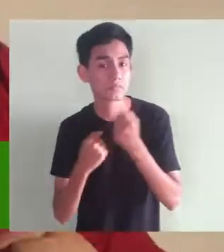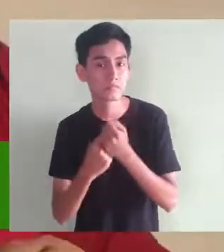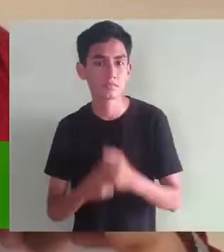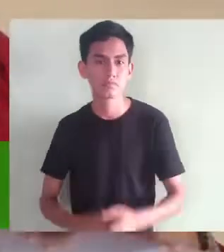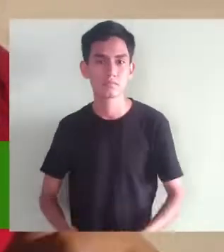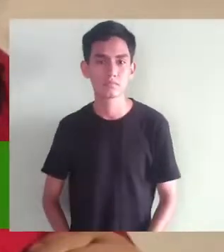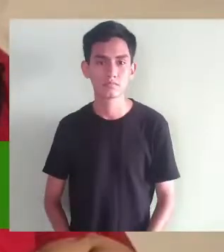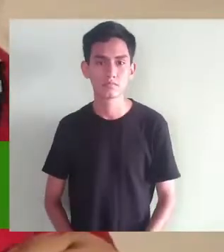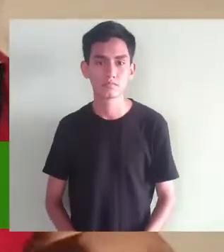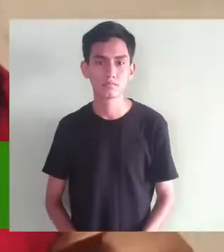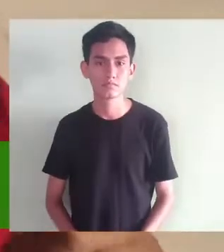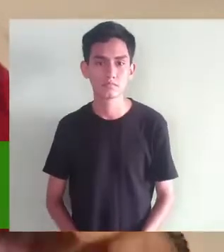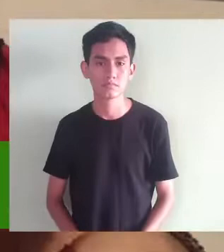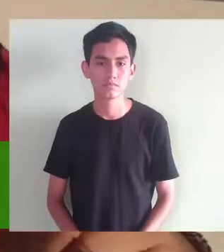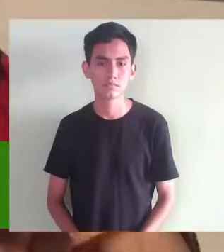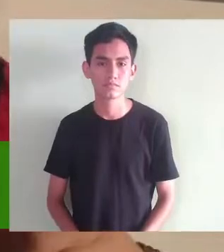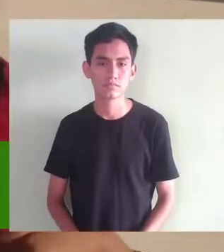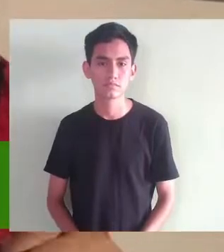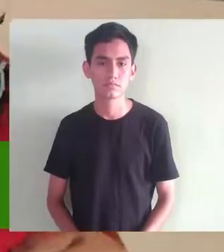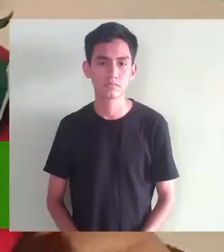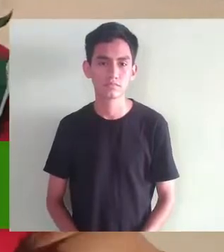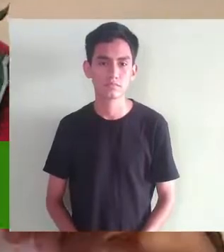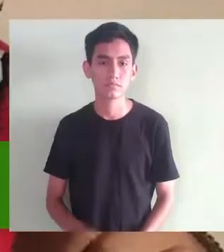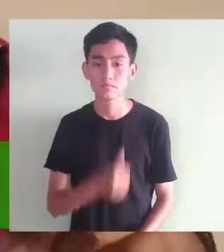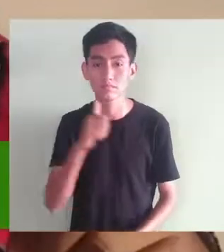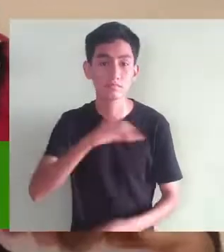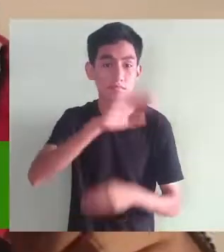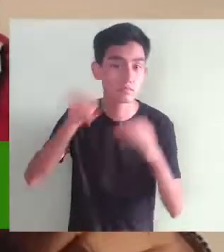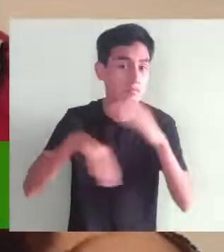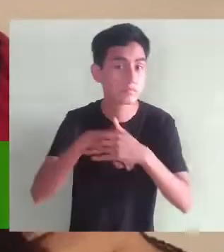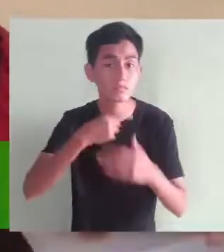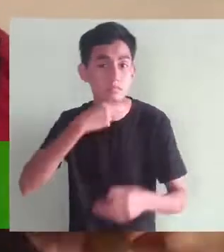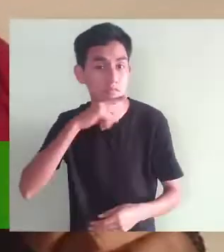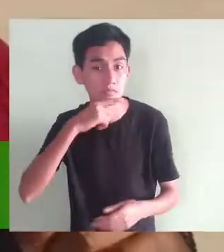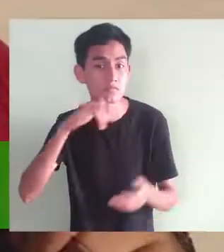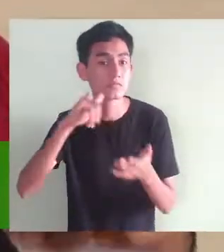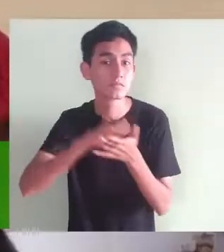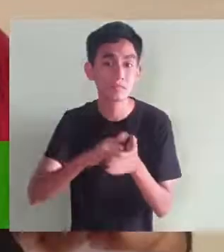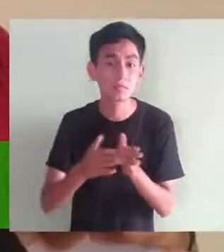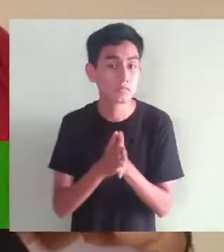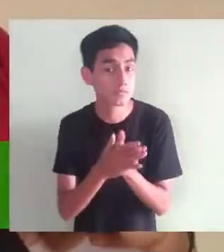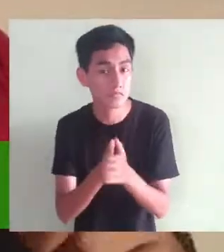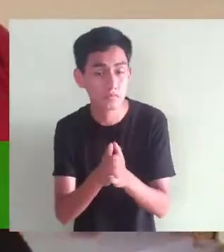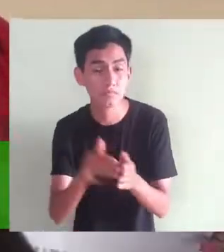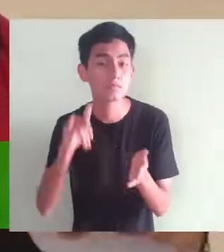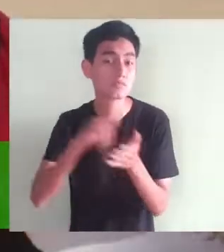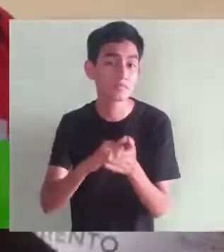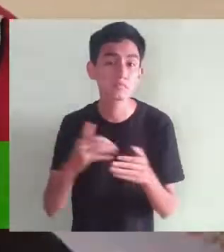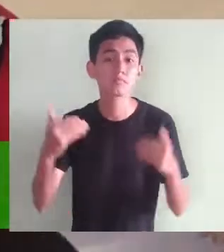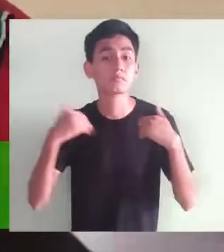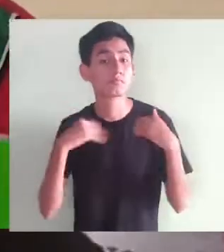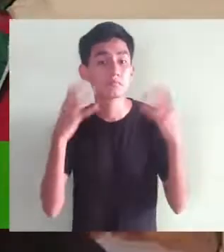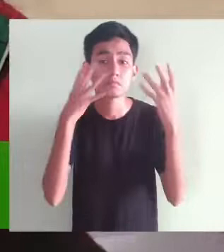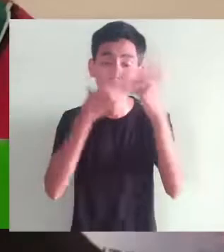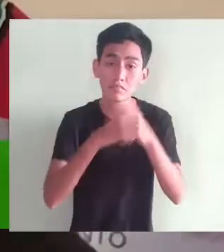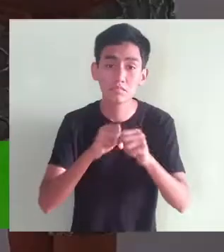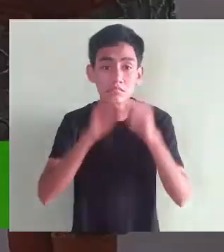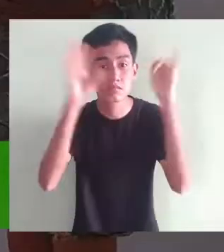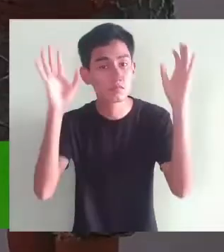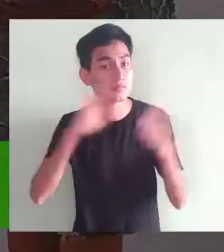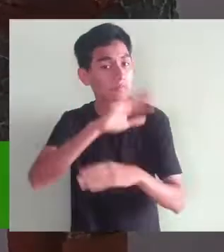matonjacón, winoka. A todas las mujeres de la región de Ucayán, pasen un lindo y hermoso día a